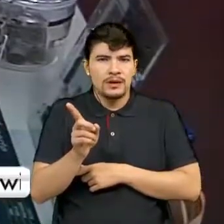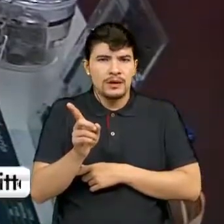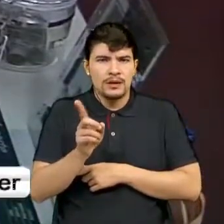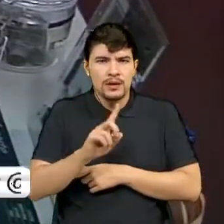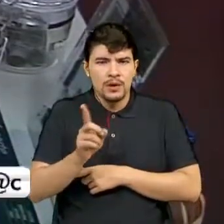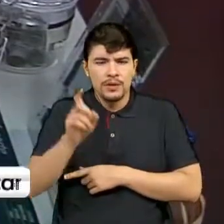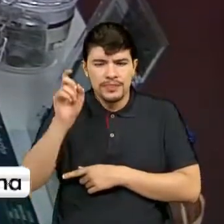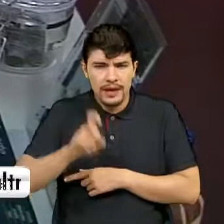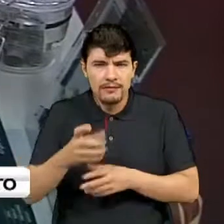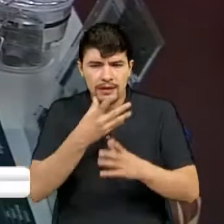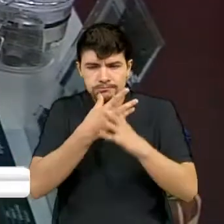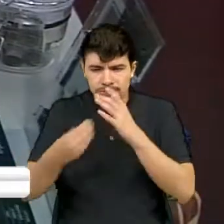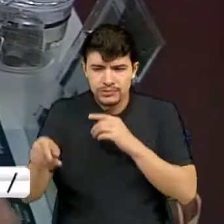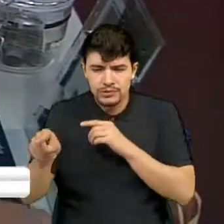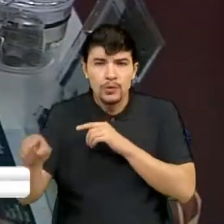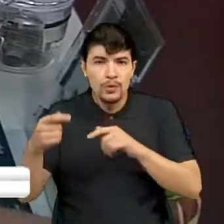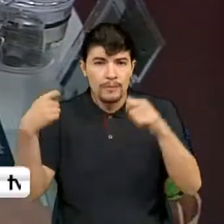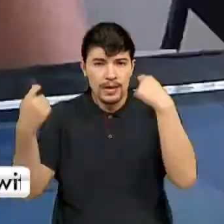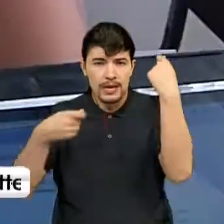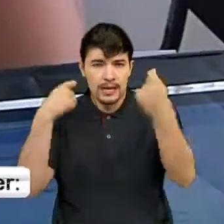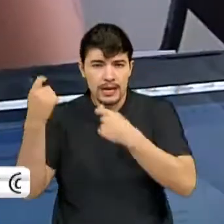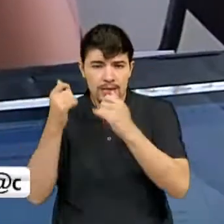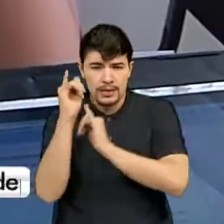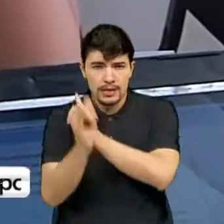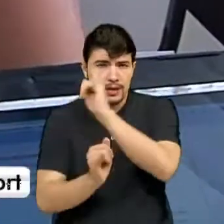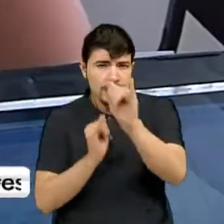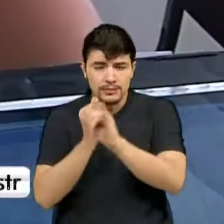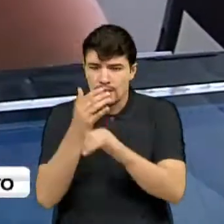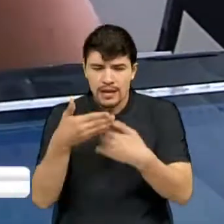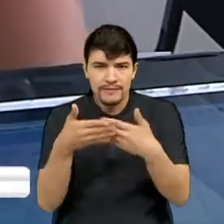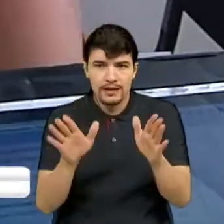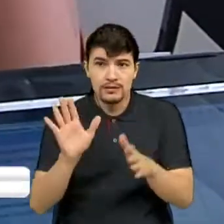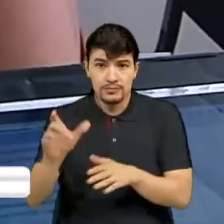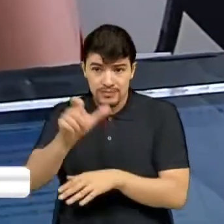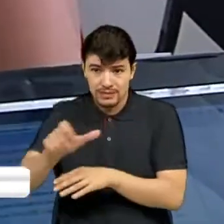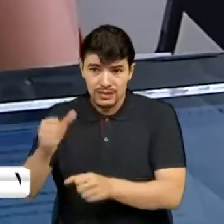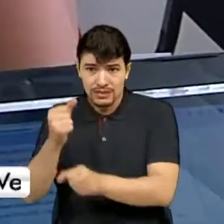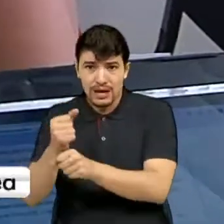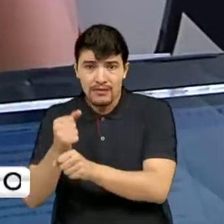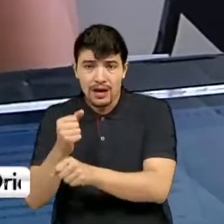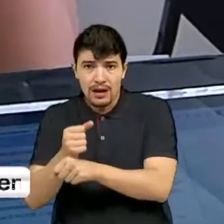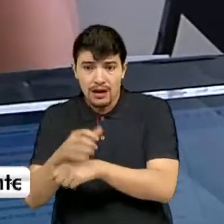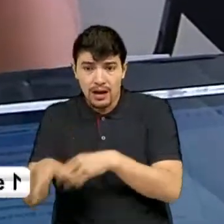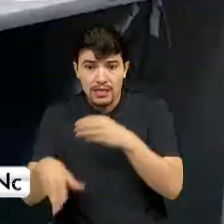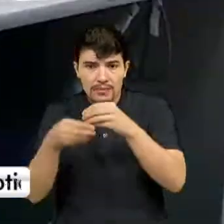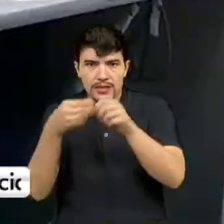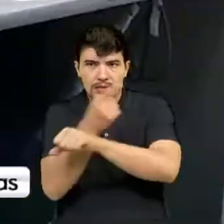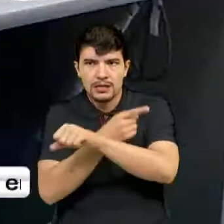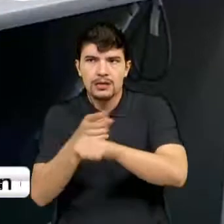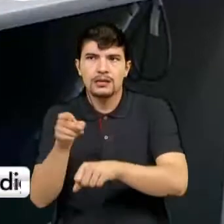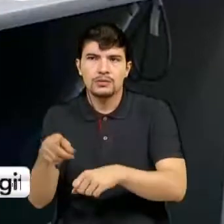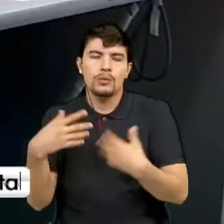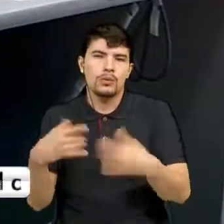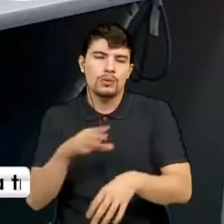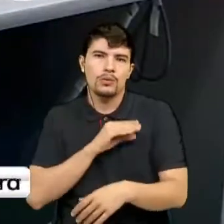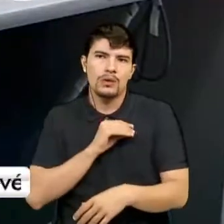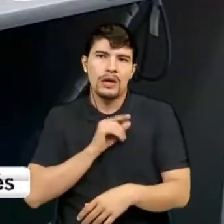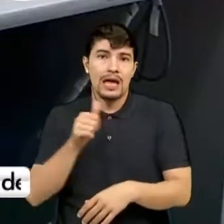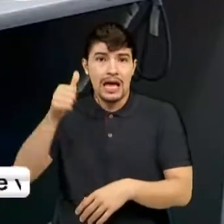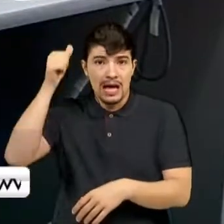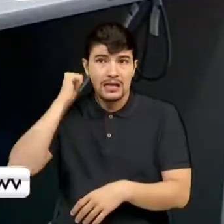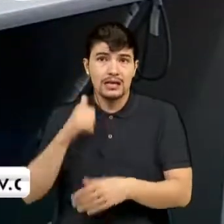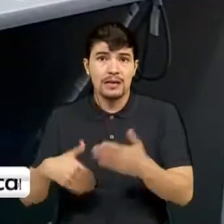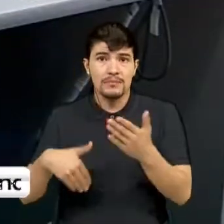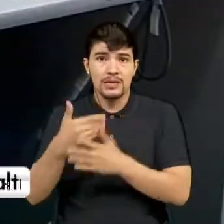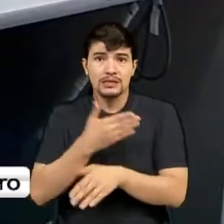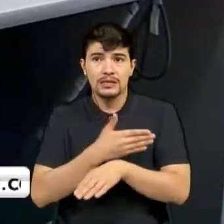mercado internacional totalmente abierto. Para los asalariados, que vuelvan las horas extras es un alivio, recalcando que anteriormente se empezaba a